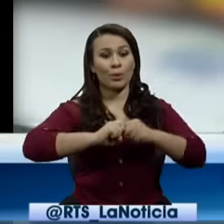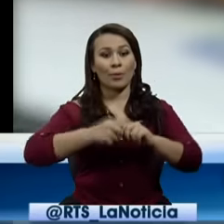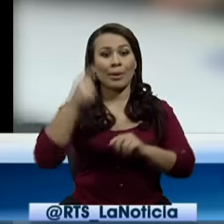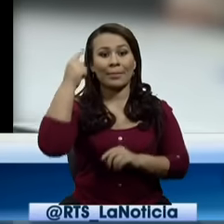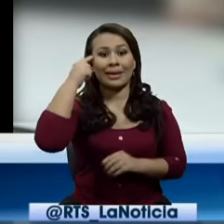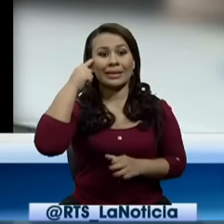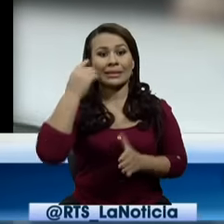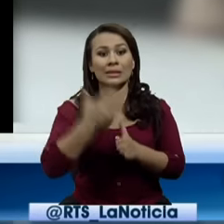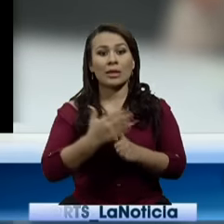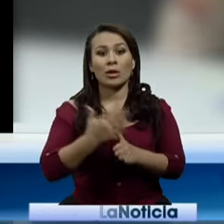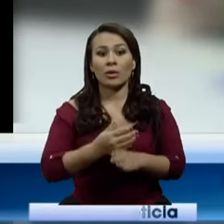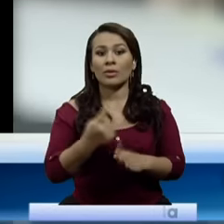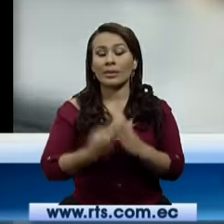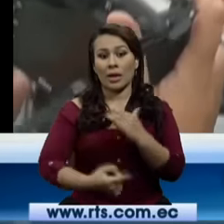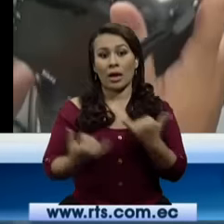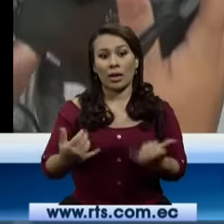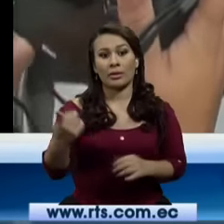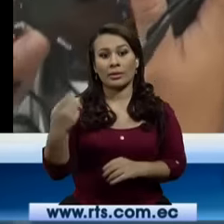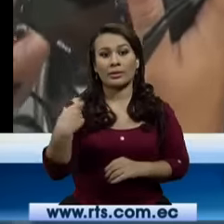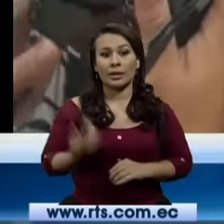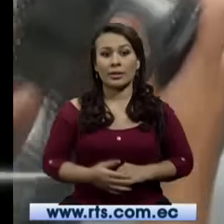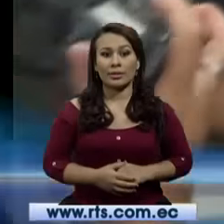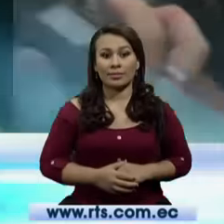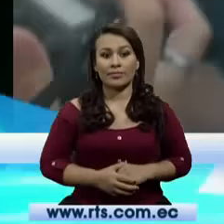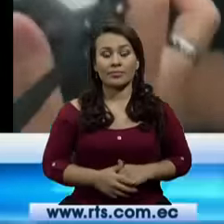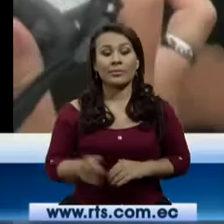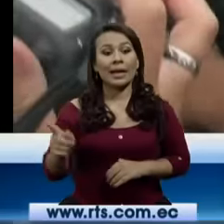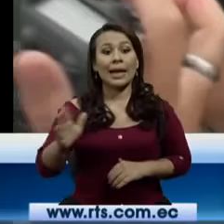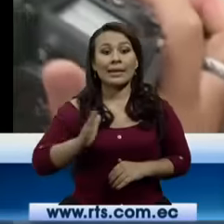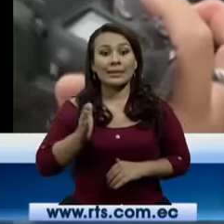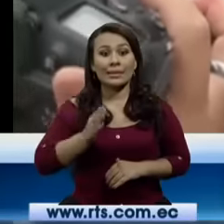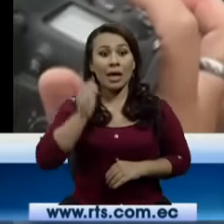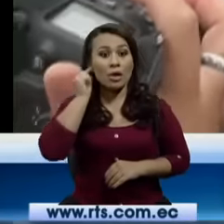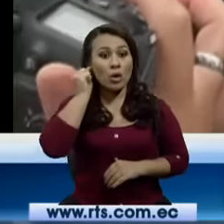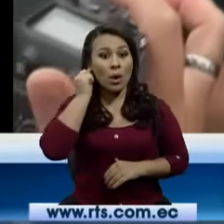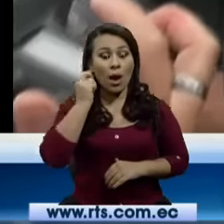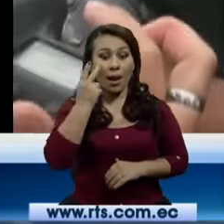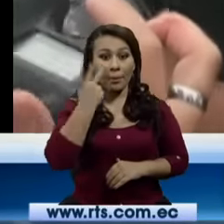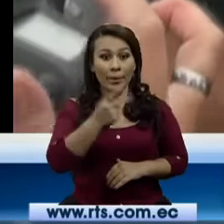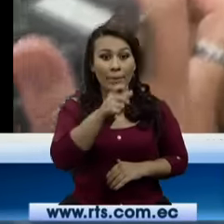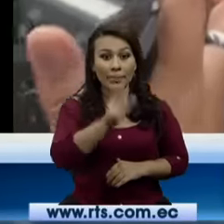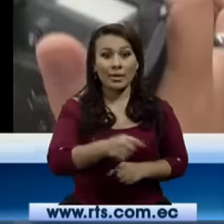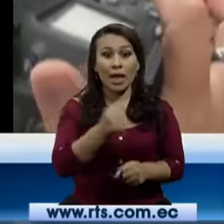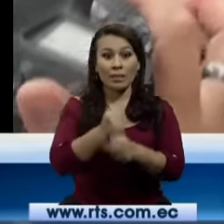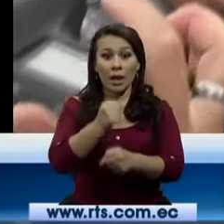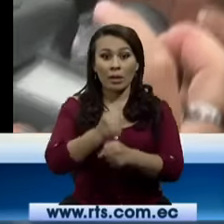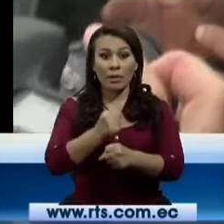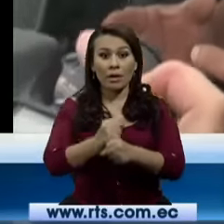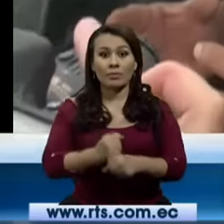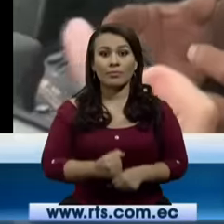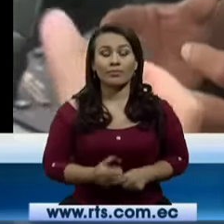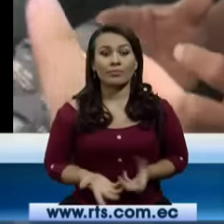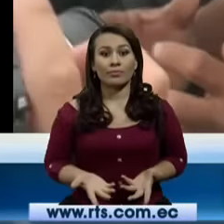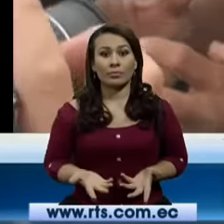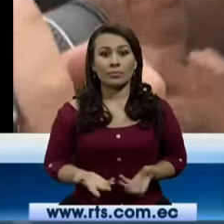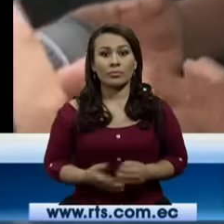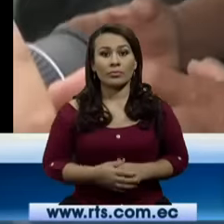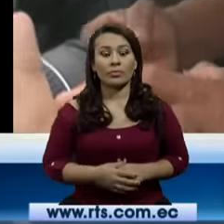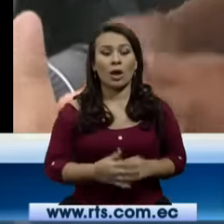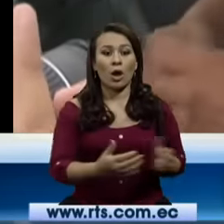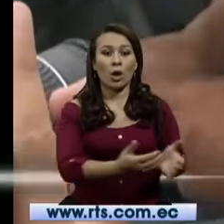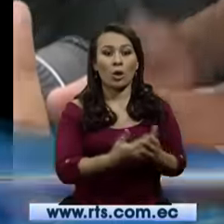mentales que Aparentemente presenta y la señora púchica vio que estaban trabajando y al lado y cogió una gas una